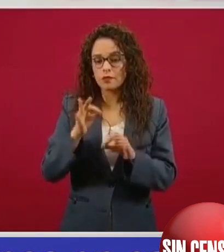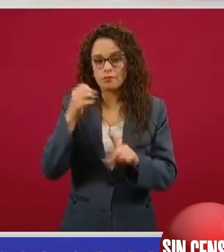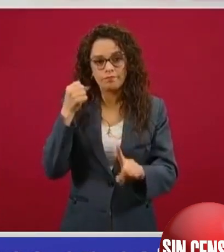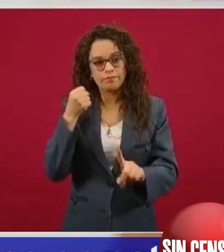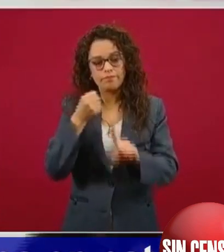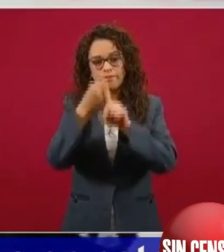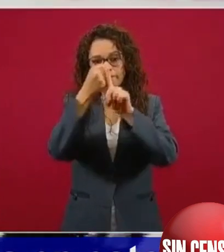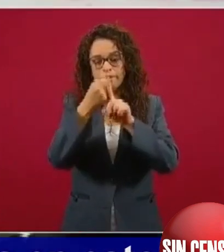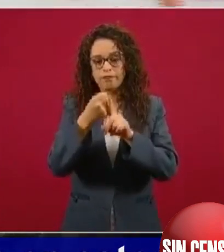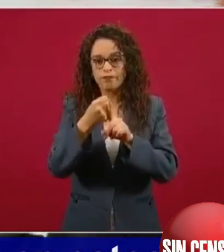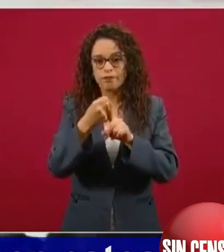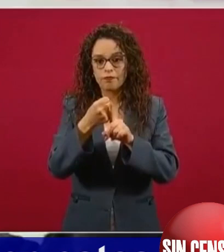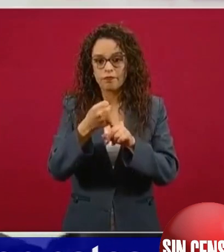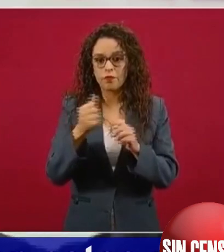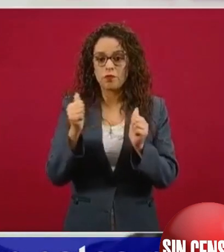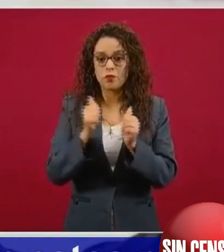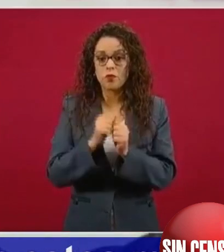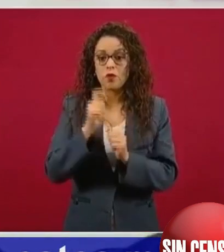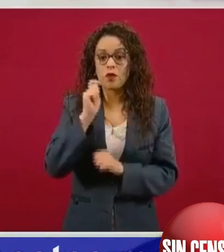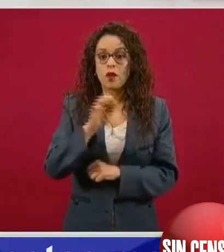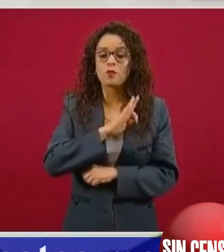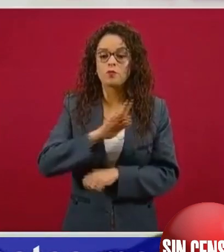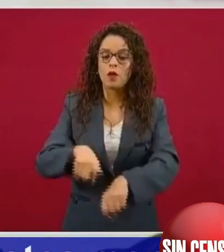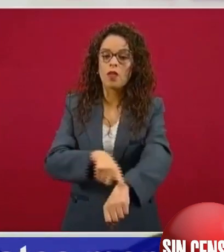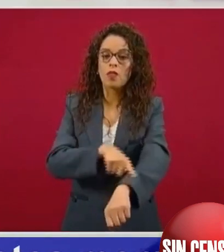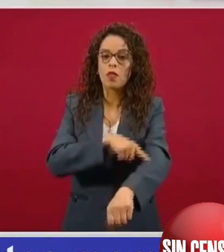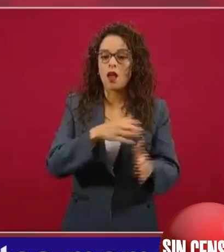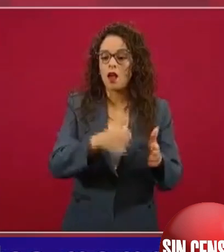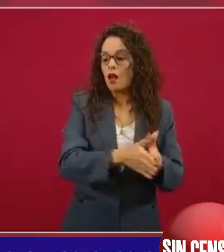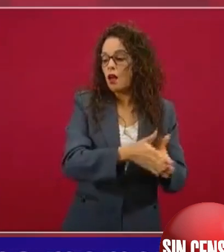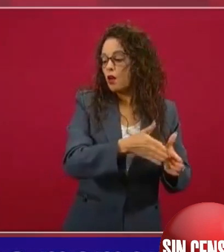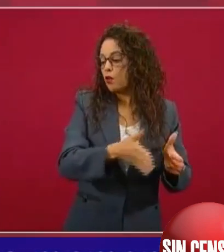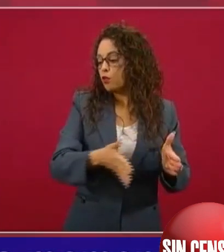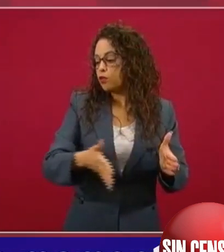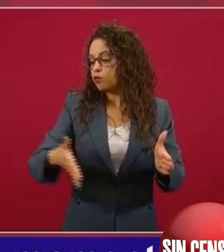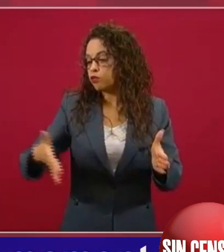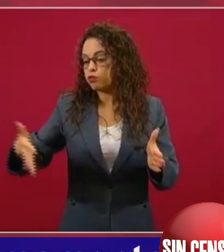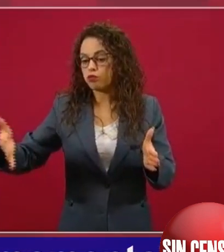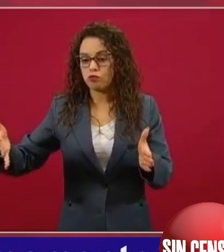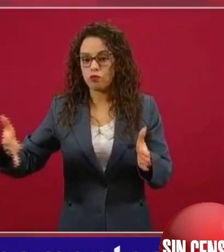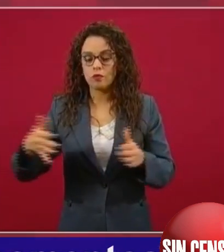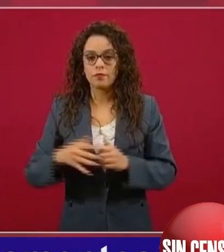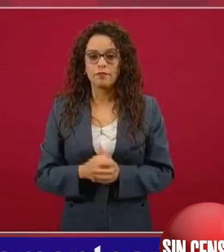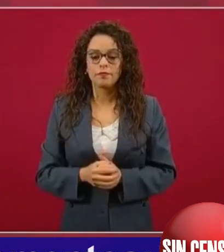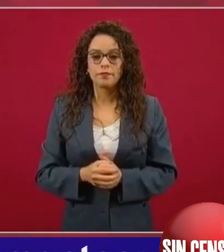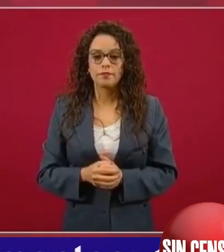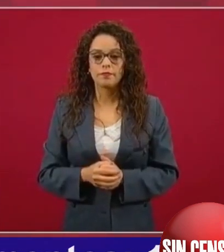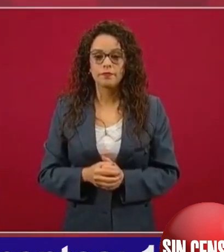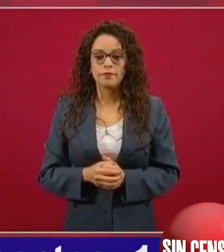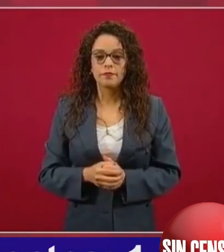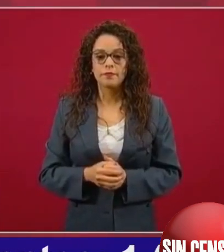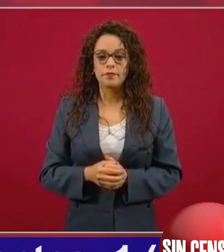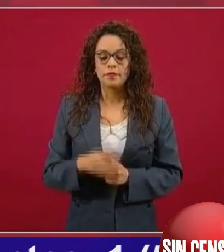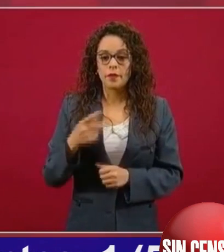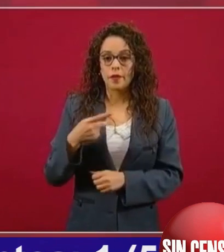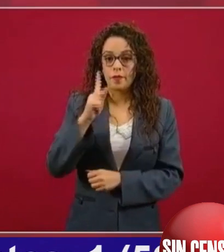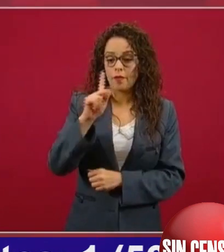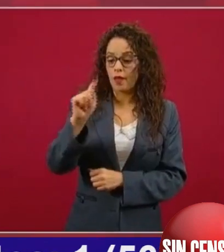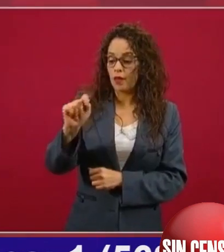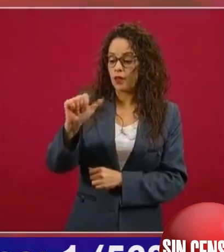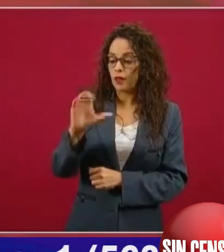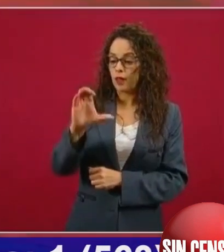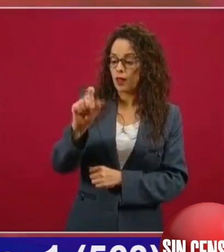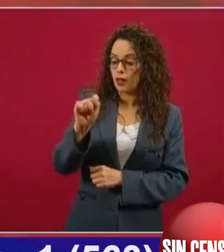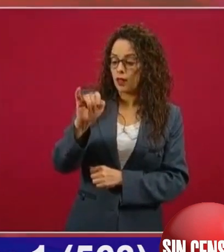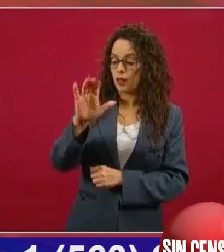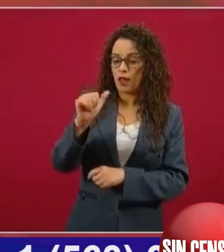esperado con un horizonte de larga duración. A diferencia de la táctica, en donde el horizonte